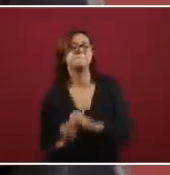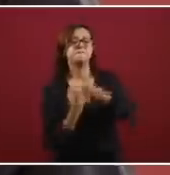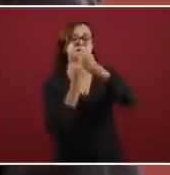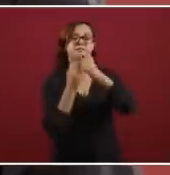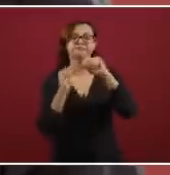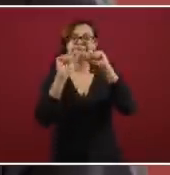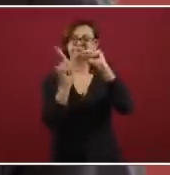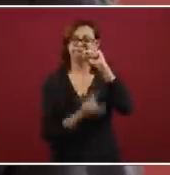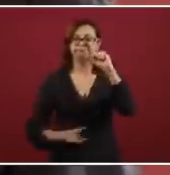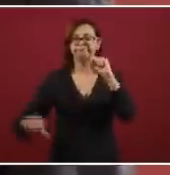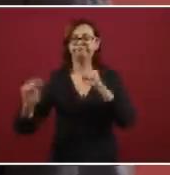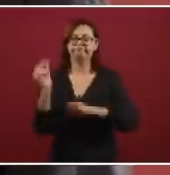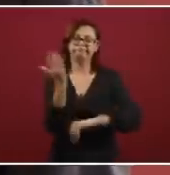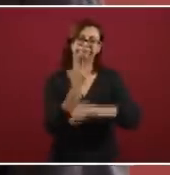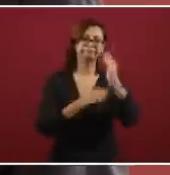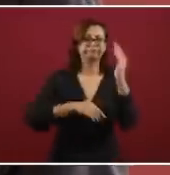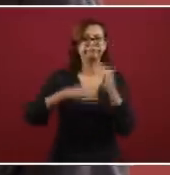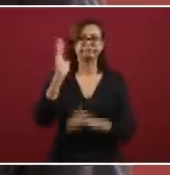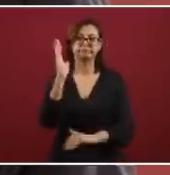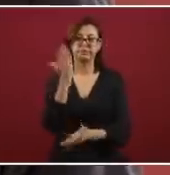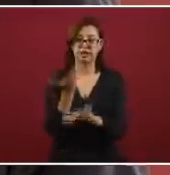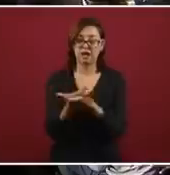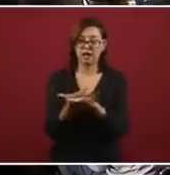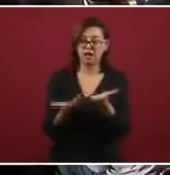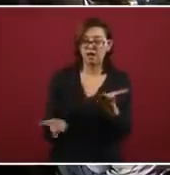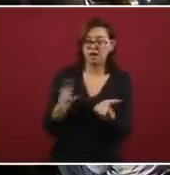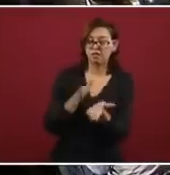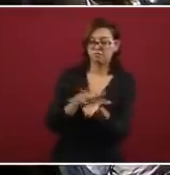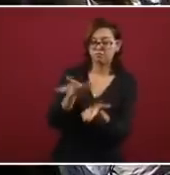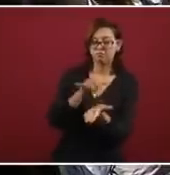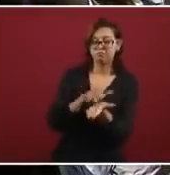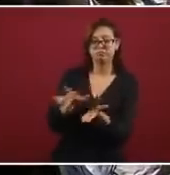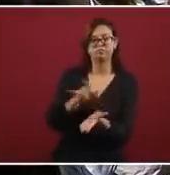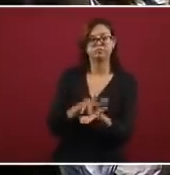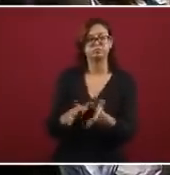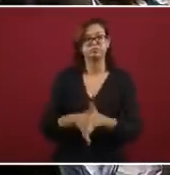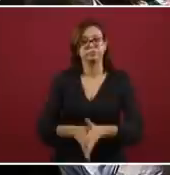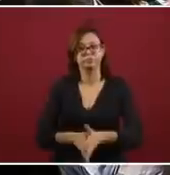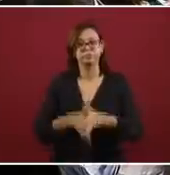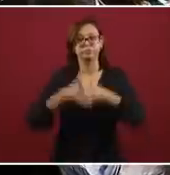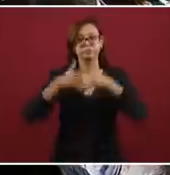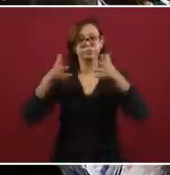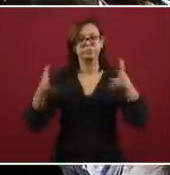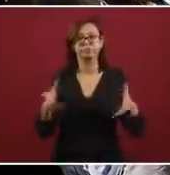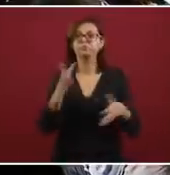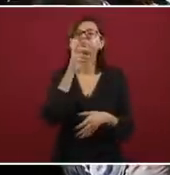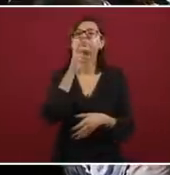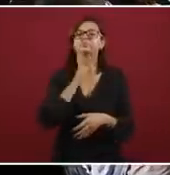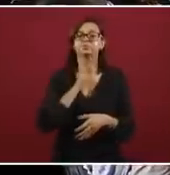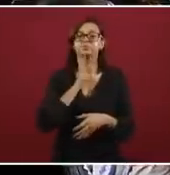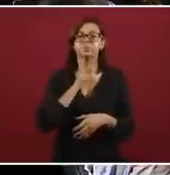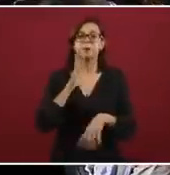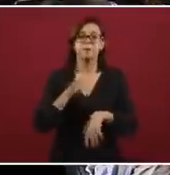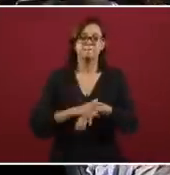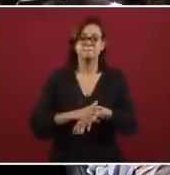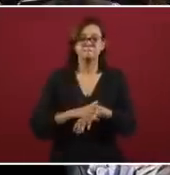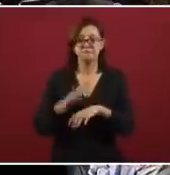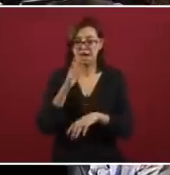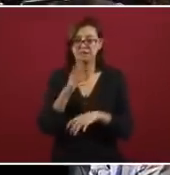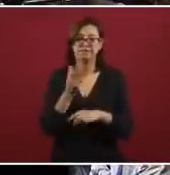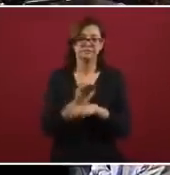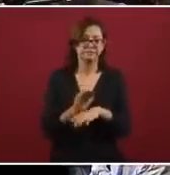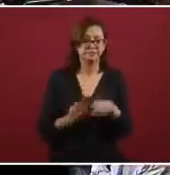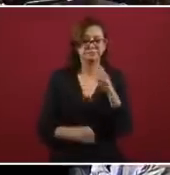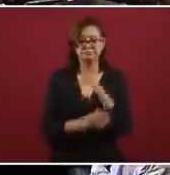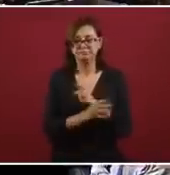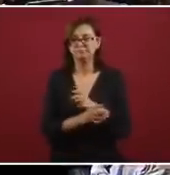Estamos invirtiendo ahora en Pemex para aumentar la producción, que tengamos materia prima